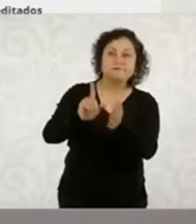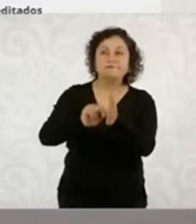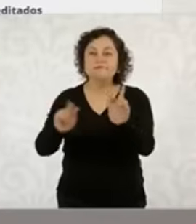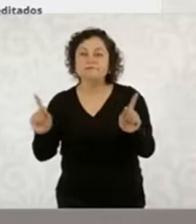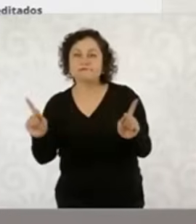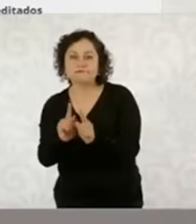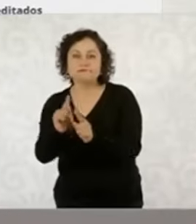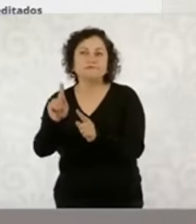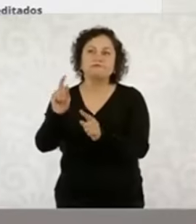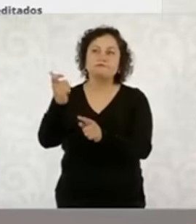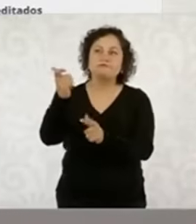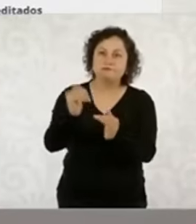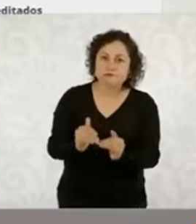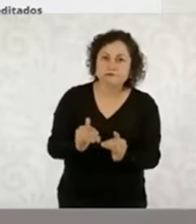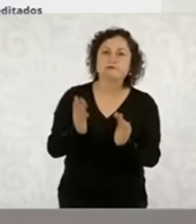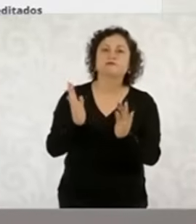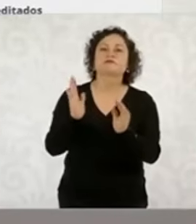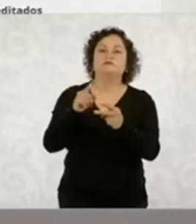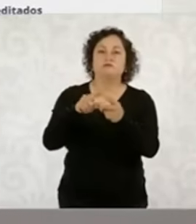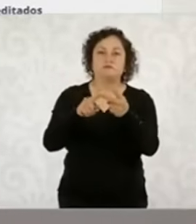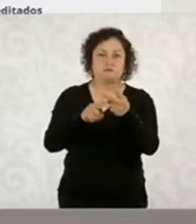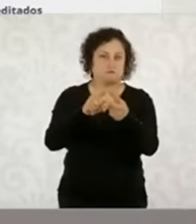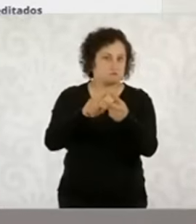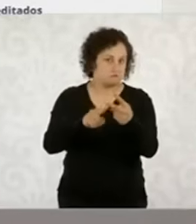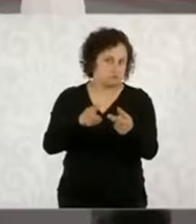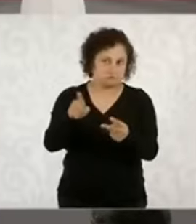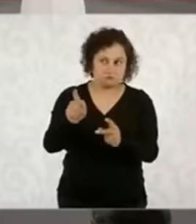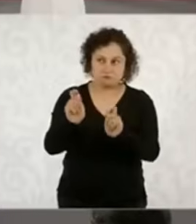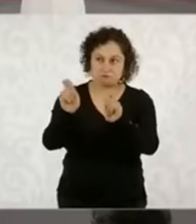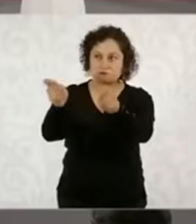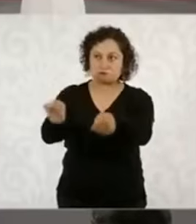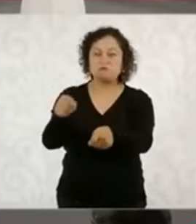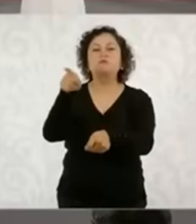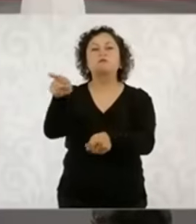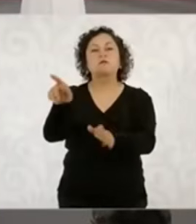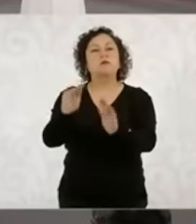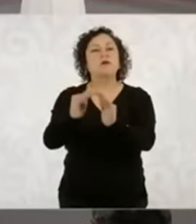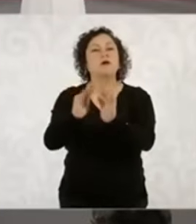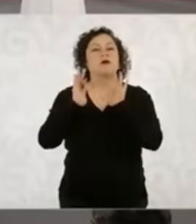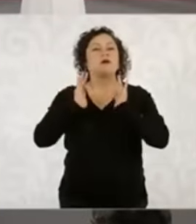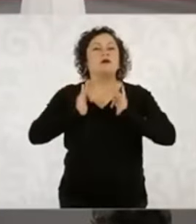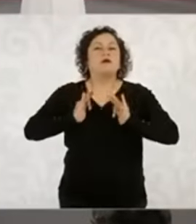están en condiciones de quedarse con su casa, de pagar sin ningún problema.